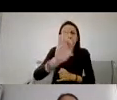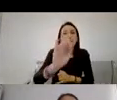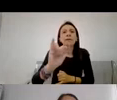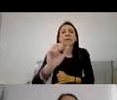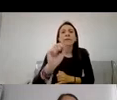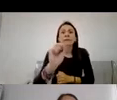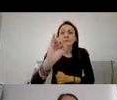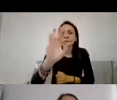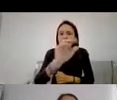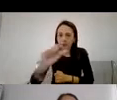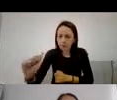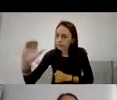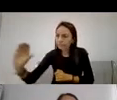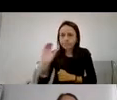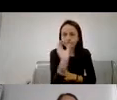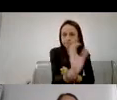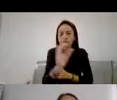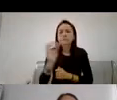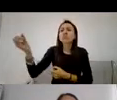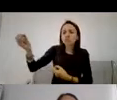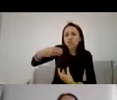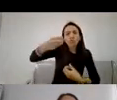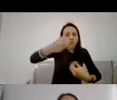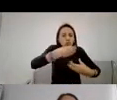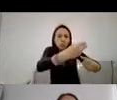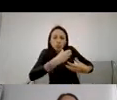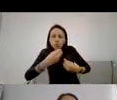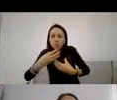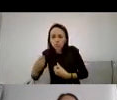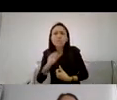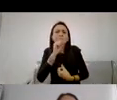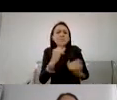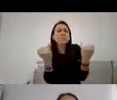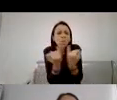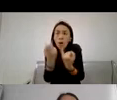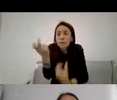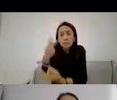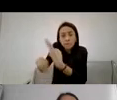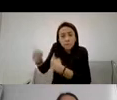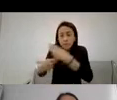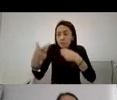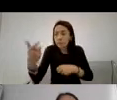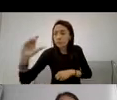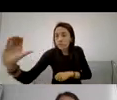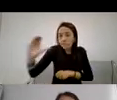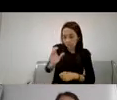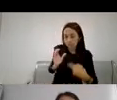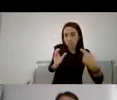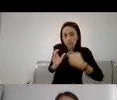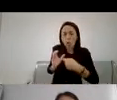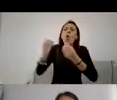los donativos que recibimos, en qué porcentaje son donativos deducibles de